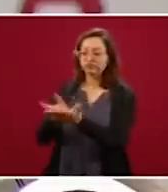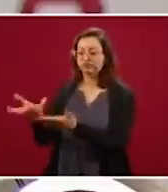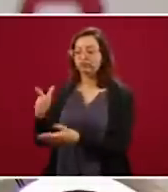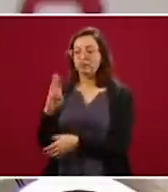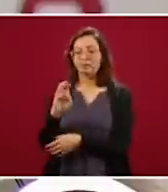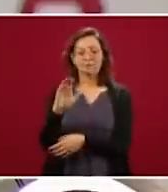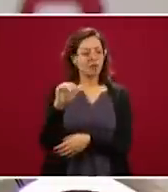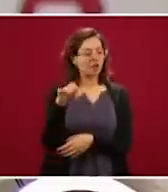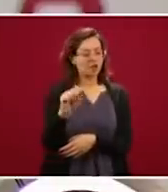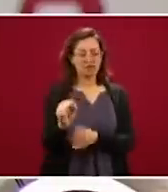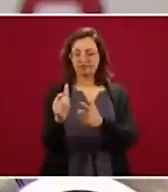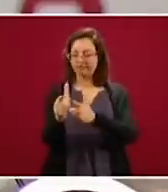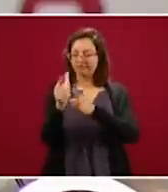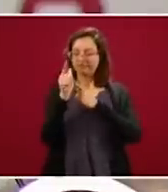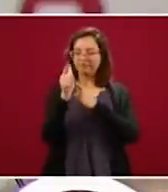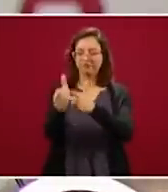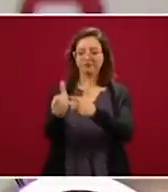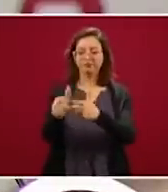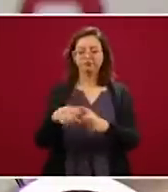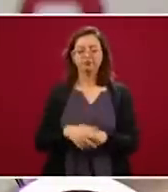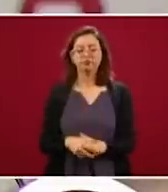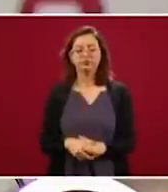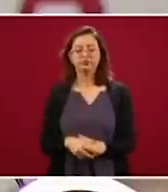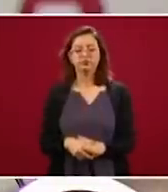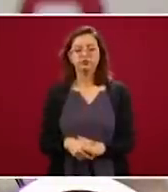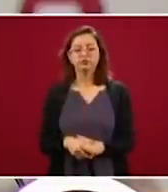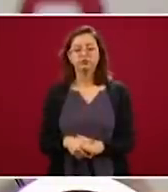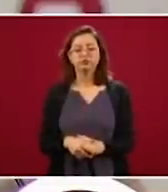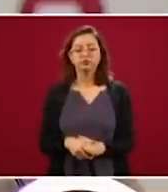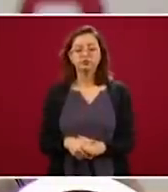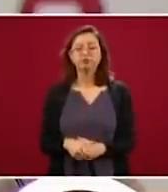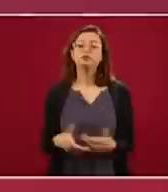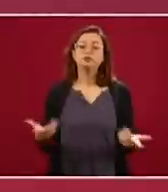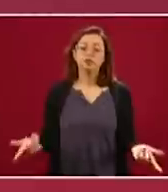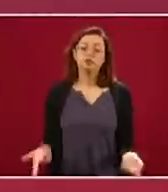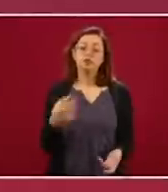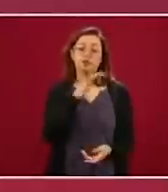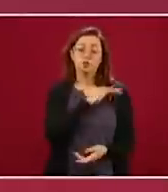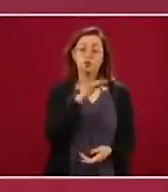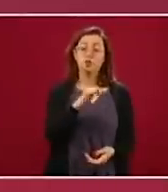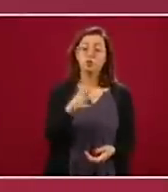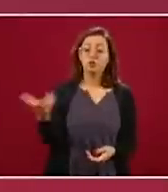van a seguir recibiendo sus becas. Entonces, todo eso lo podemos hacer